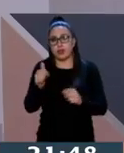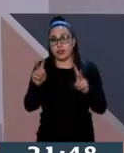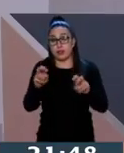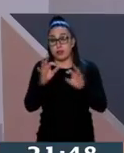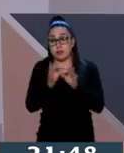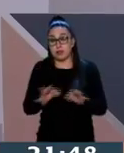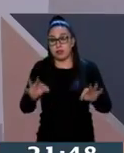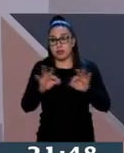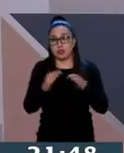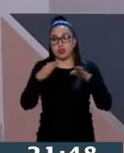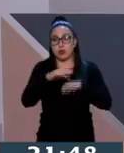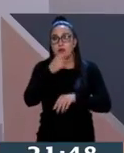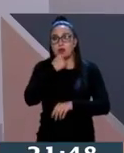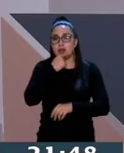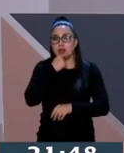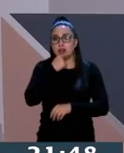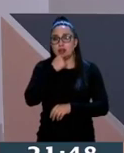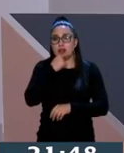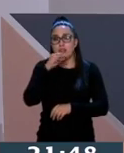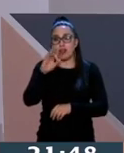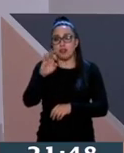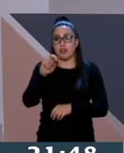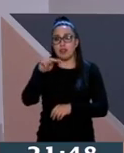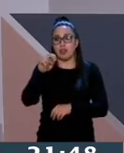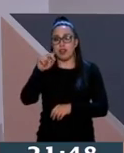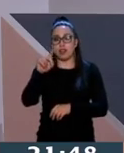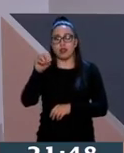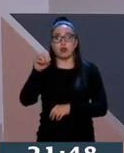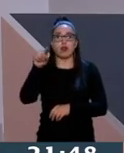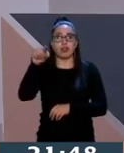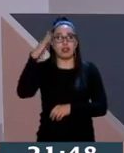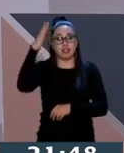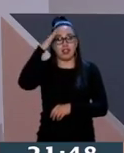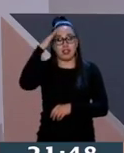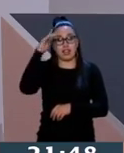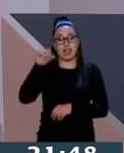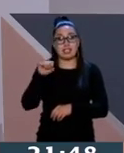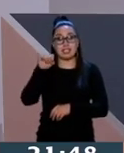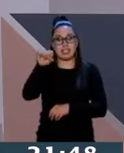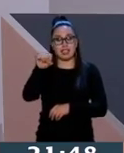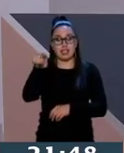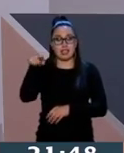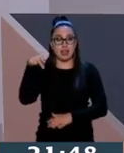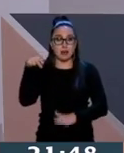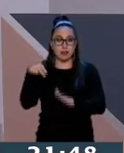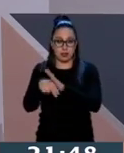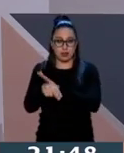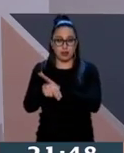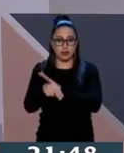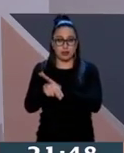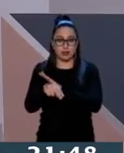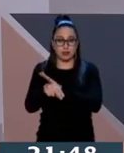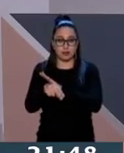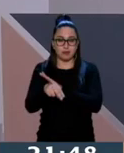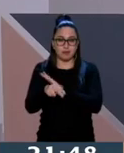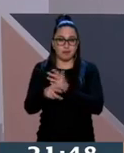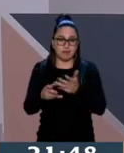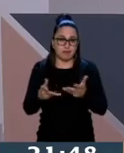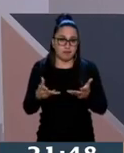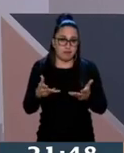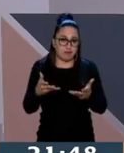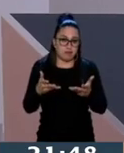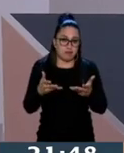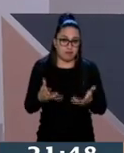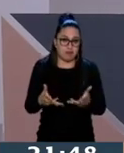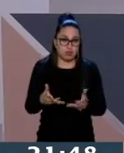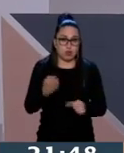de Fernando Espino, el líder del sindicato de trabajadores del metro, que